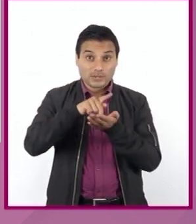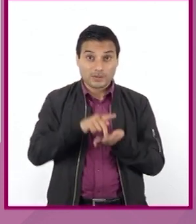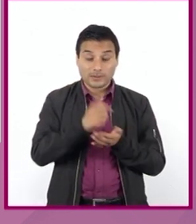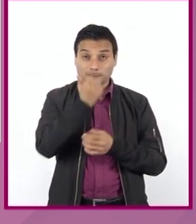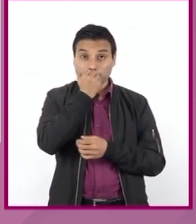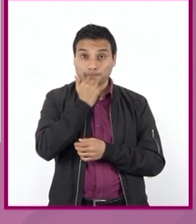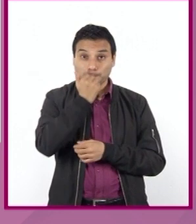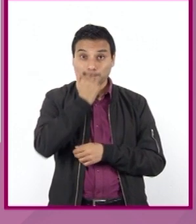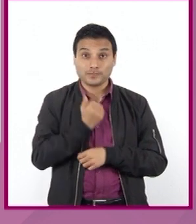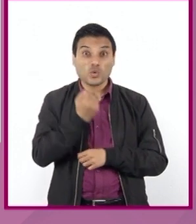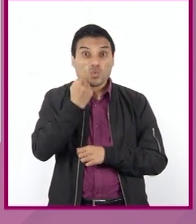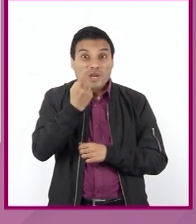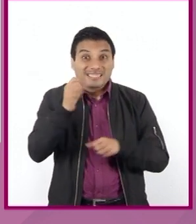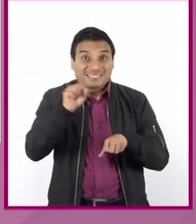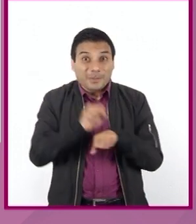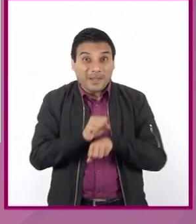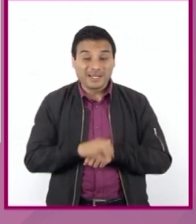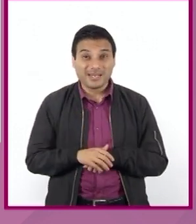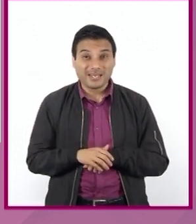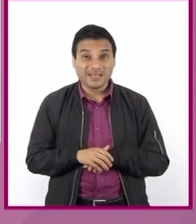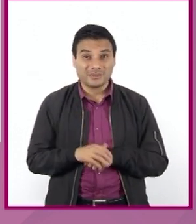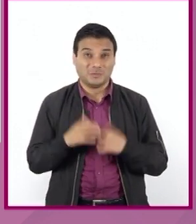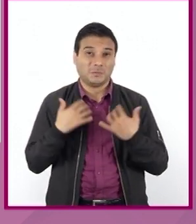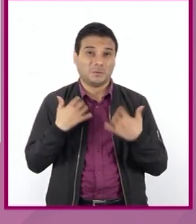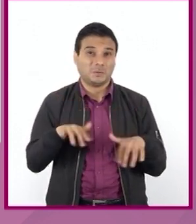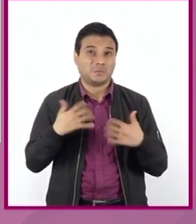azúcar en una semana.